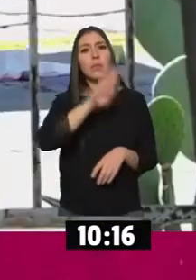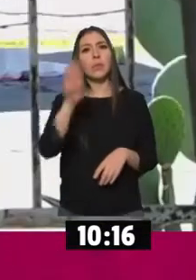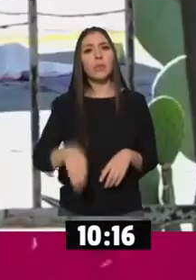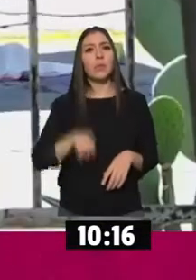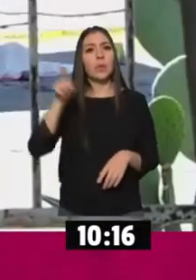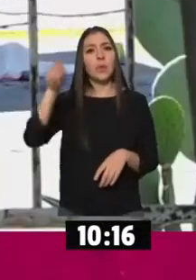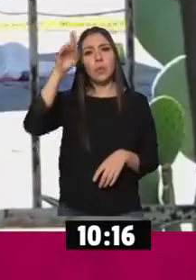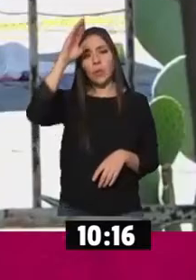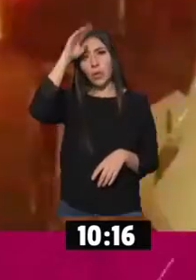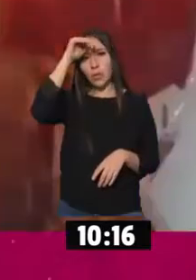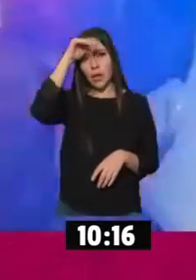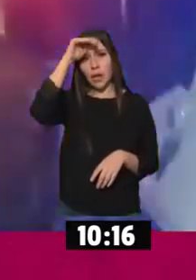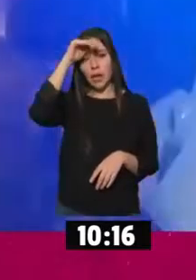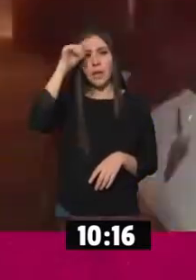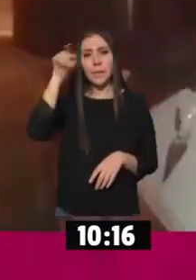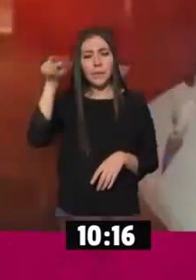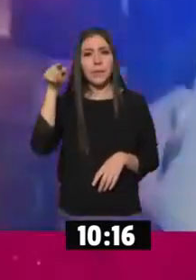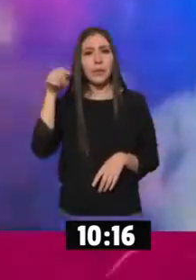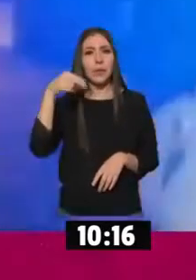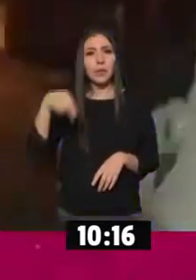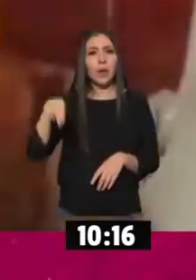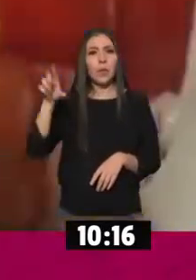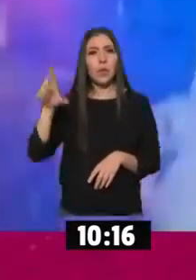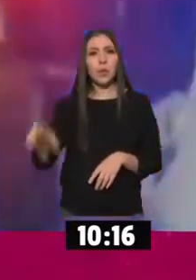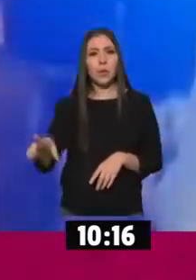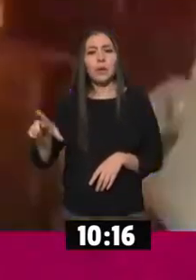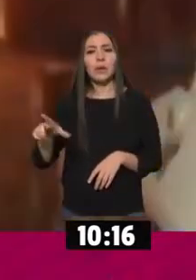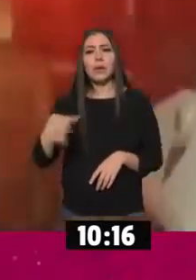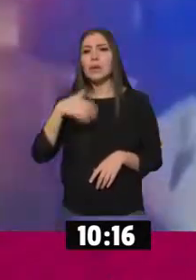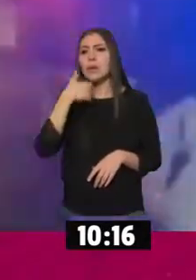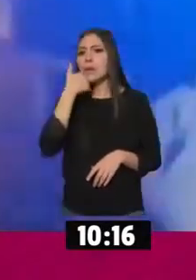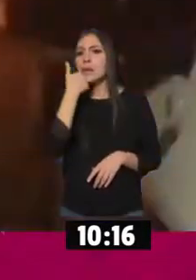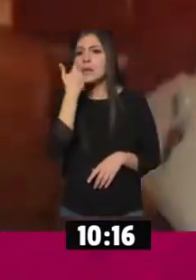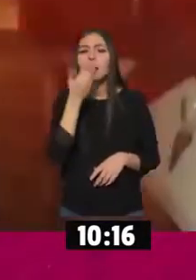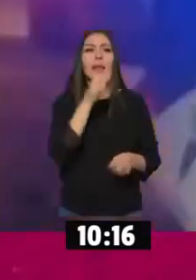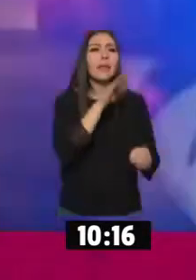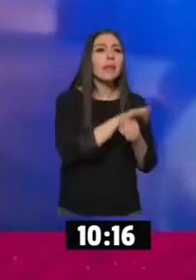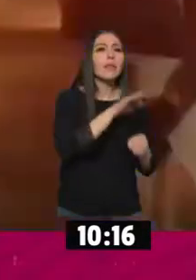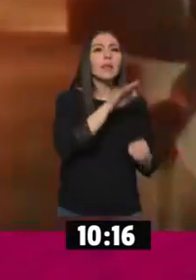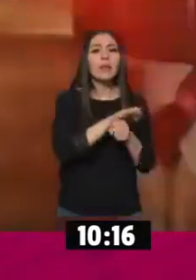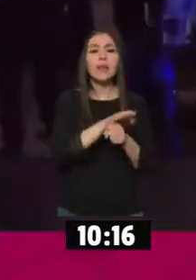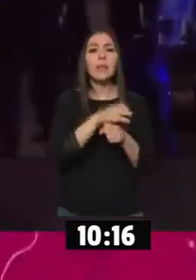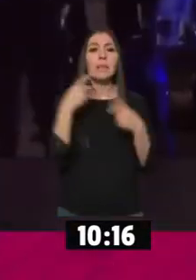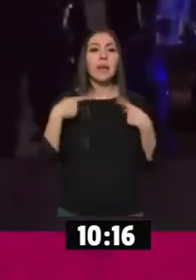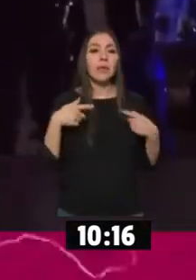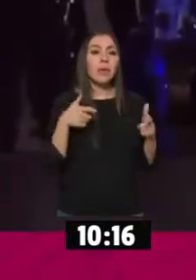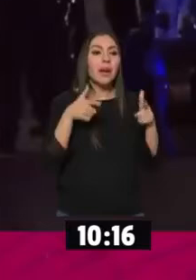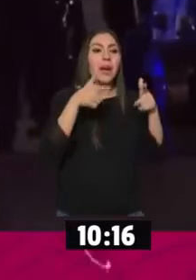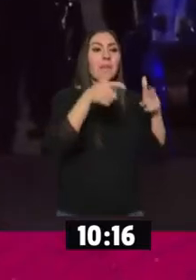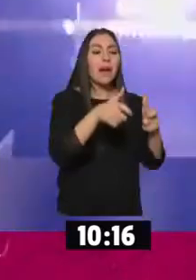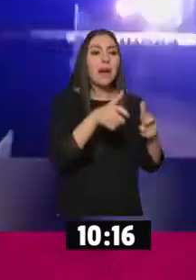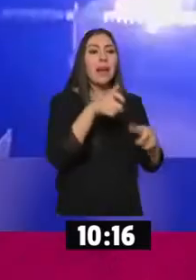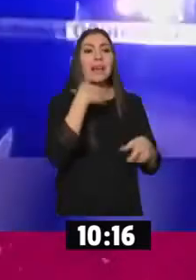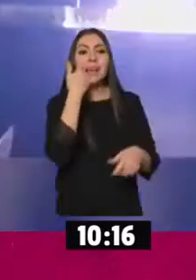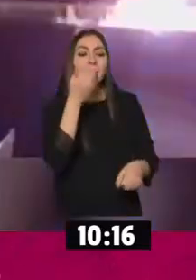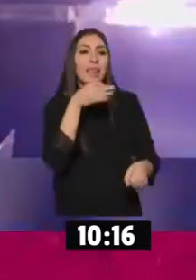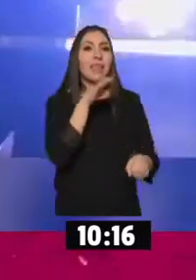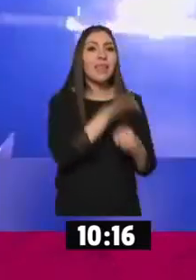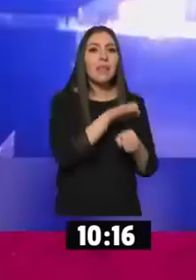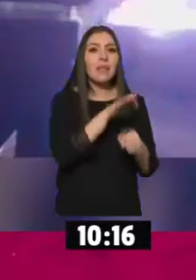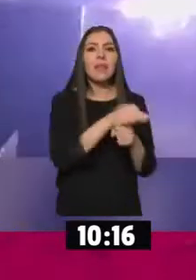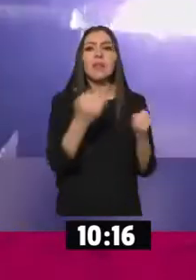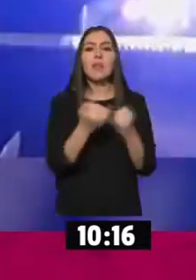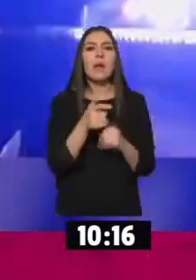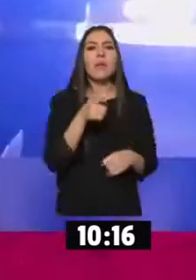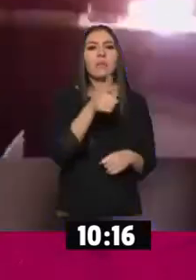Monterrey, en el estado de Nuevo León, al tratar de defender, al parecer, a una persona de un asalto, pues también le quitaron la vida.